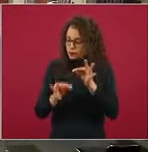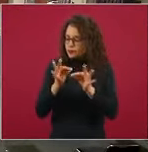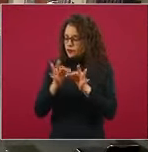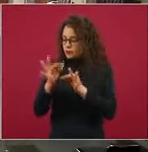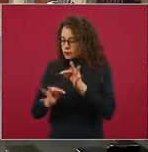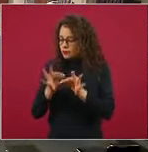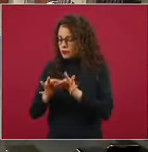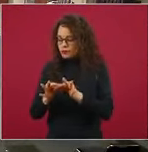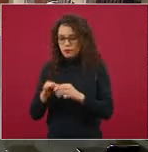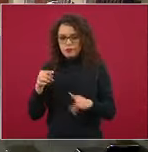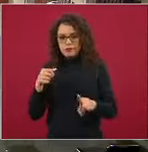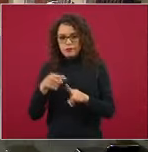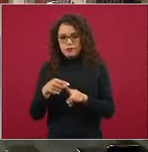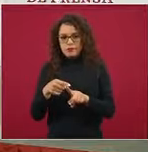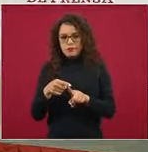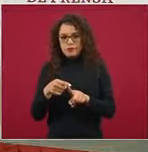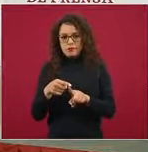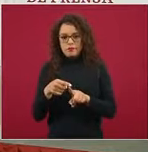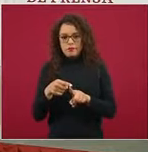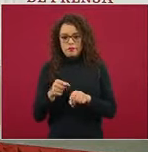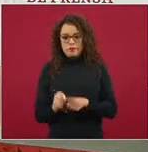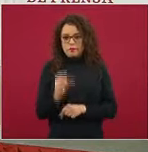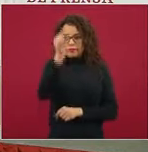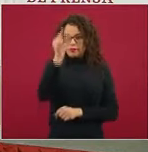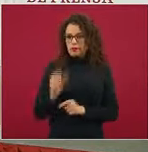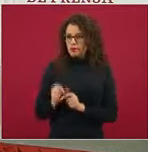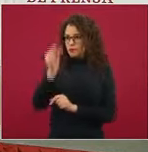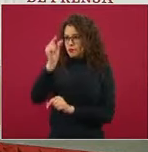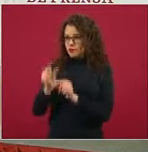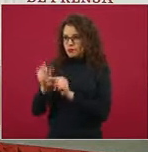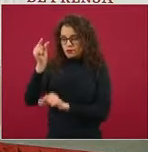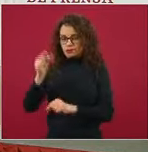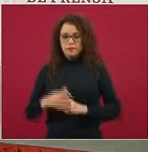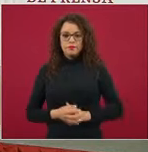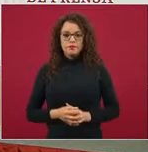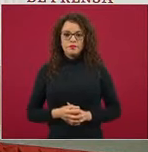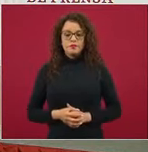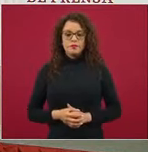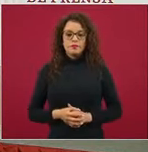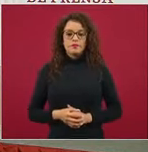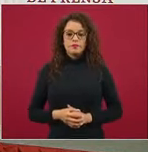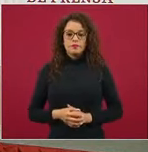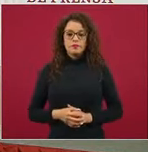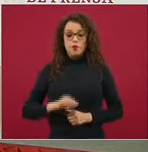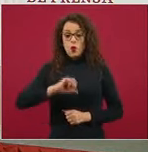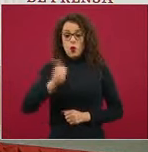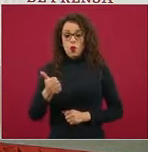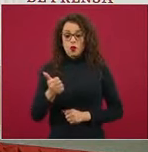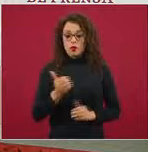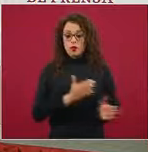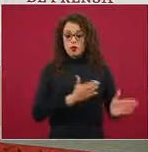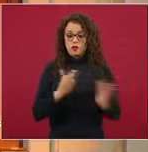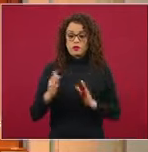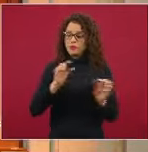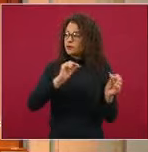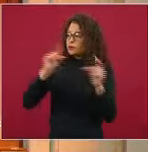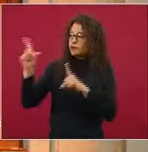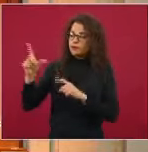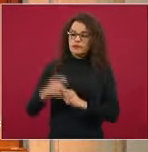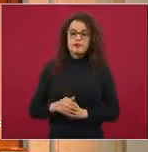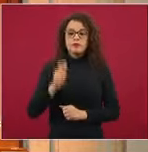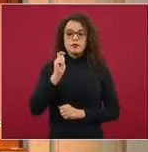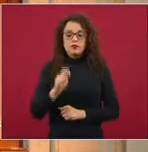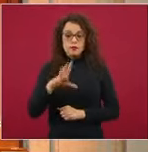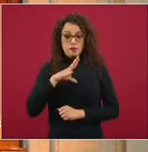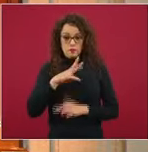el comportamiento de estas barras. Veamos la siguiente diapositiva. El día de hoy vemos la ocupación y la